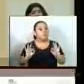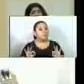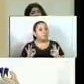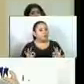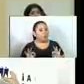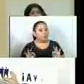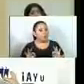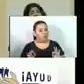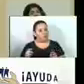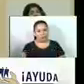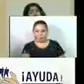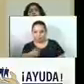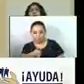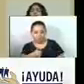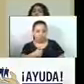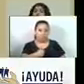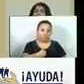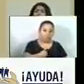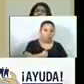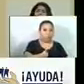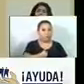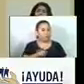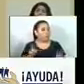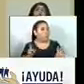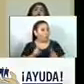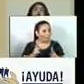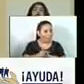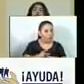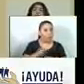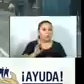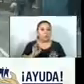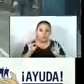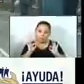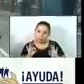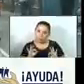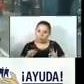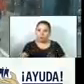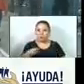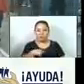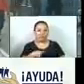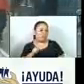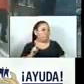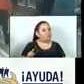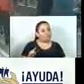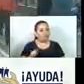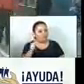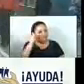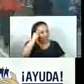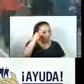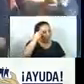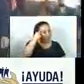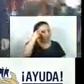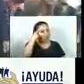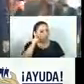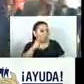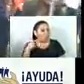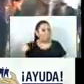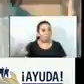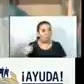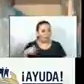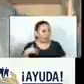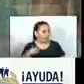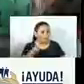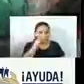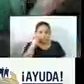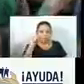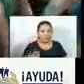de cada uno y una de nosotros no lo peor no nos pongamos en negaciones en actitudes irresponsables en actitudes de que a no